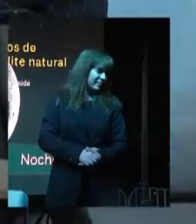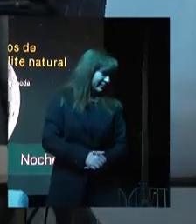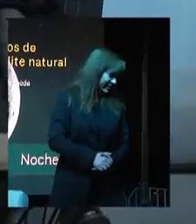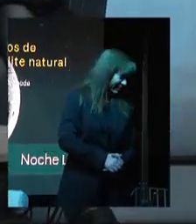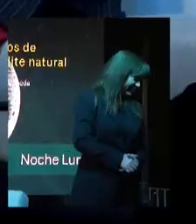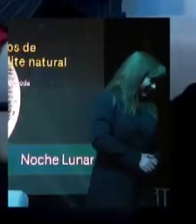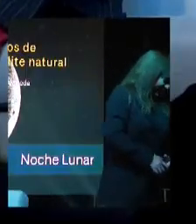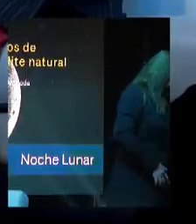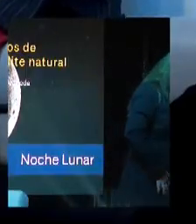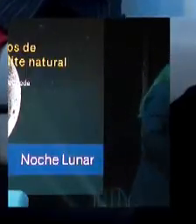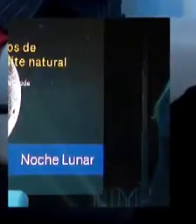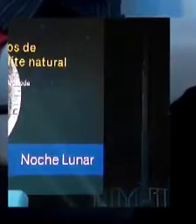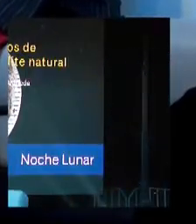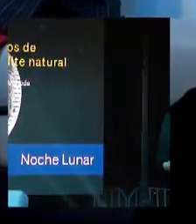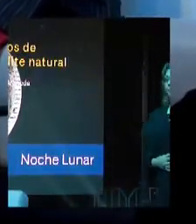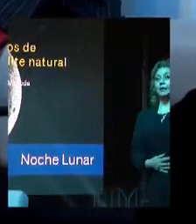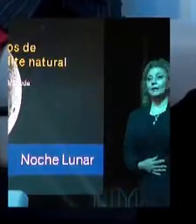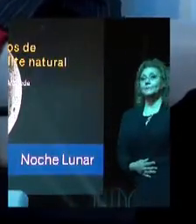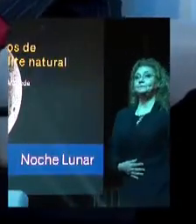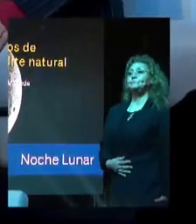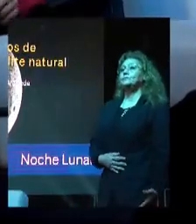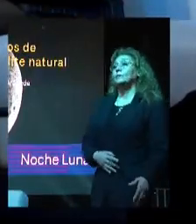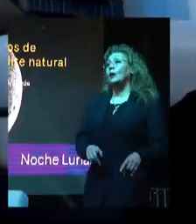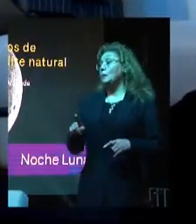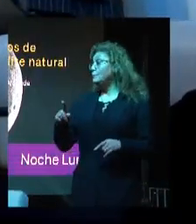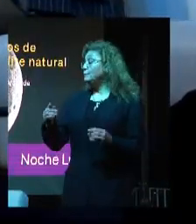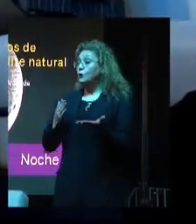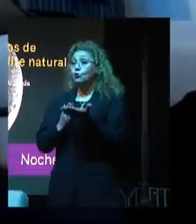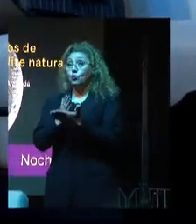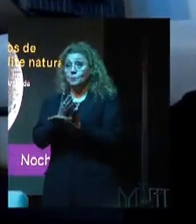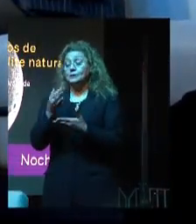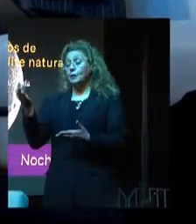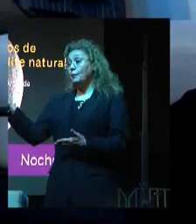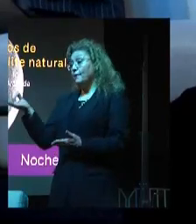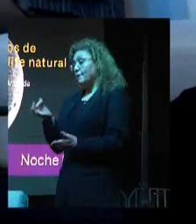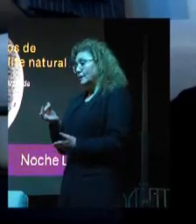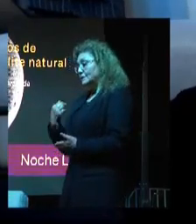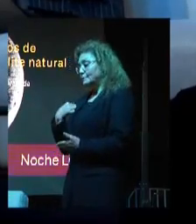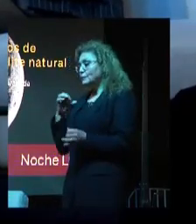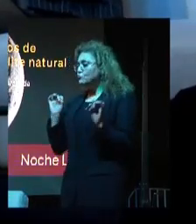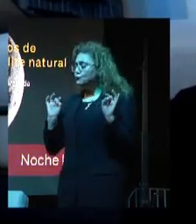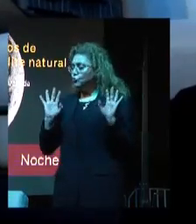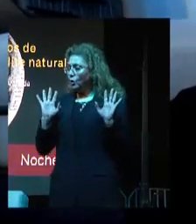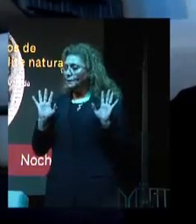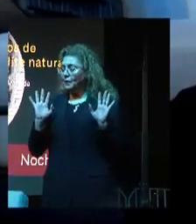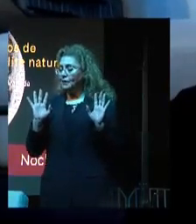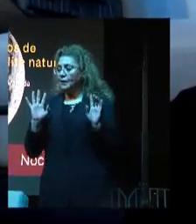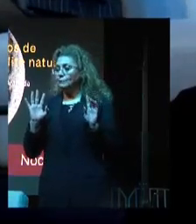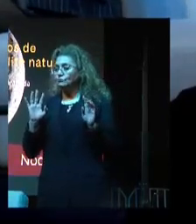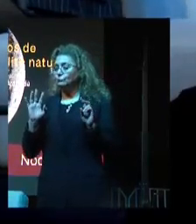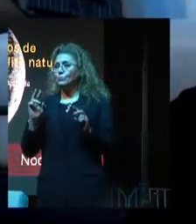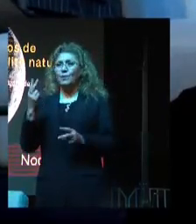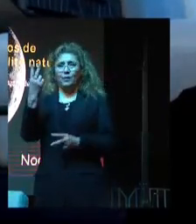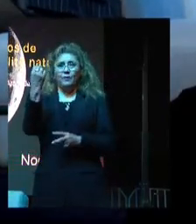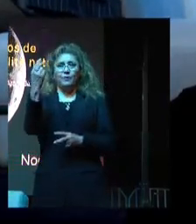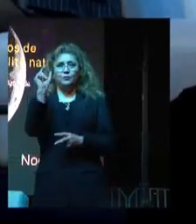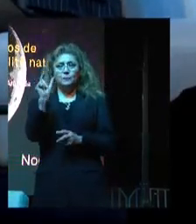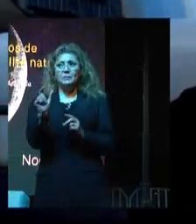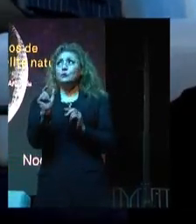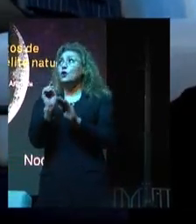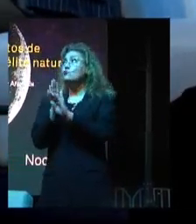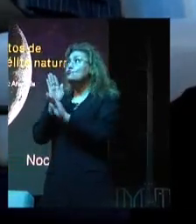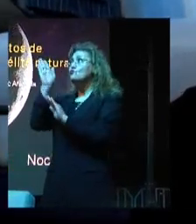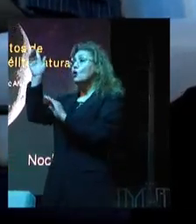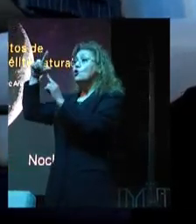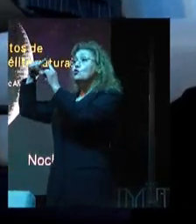Retomando un poco algo que mencionó al principio, de que solamente han ido 12 personas a la